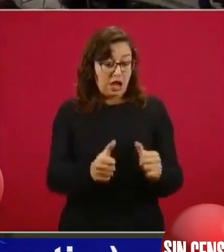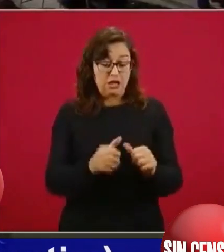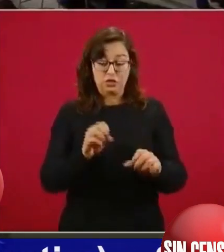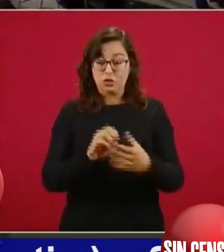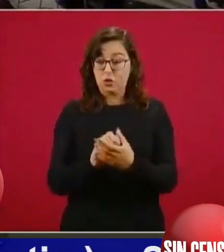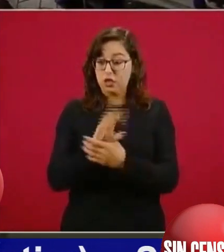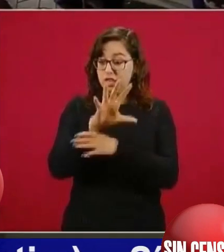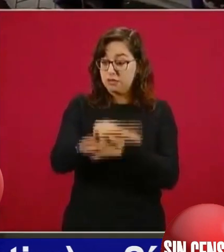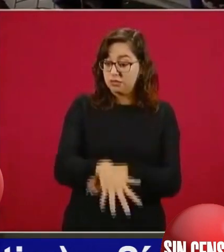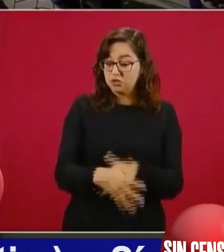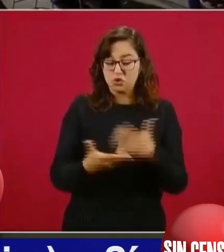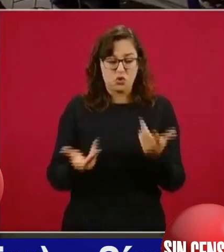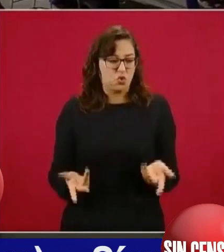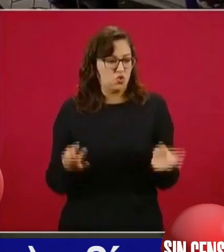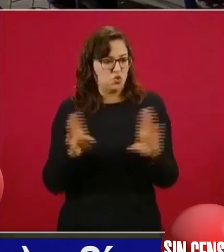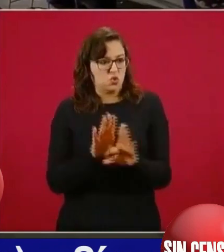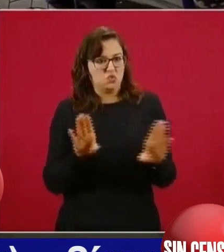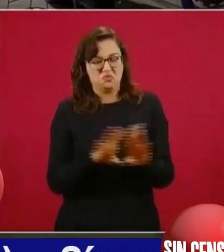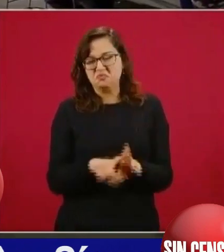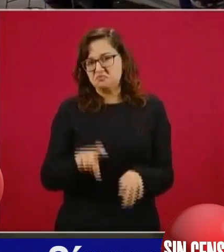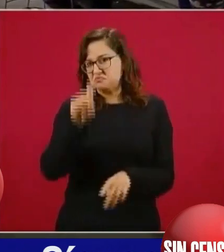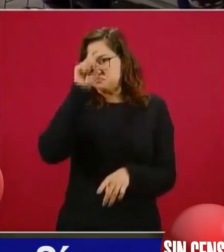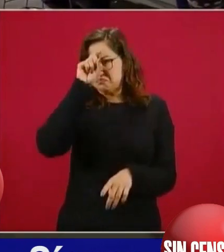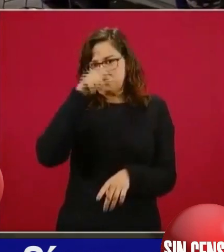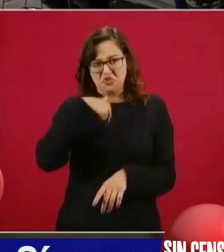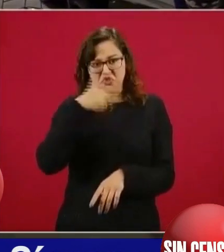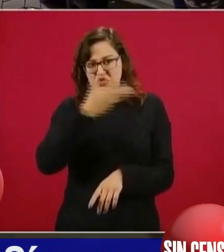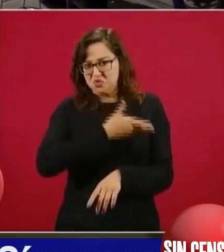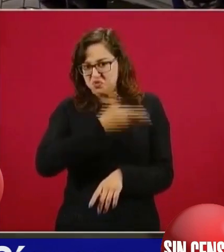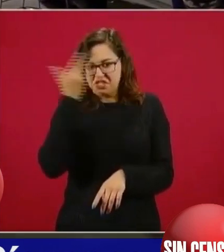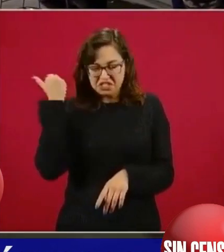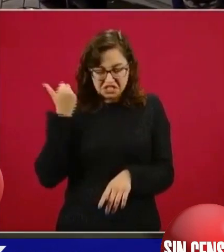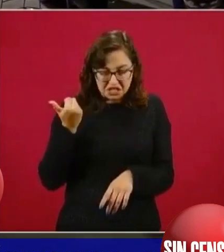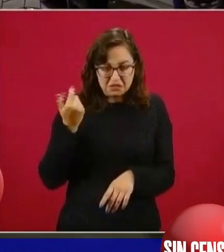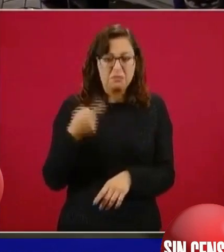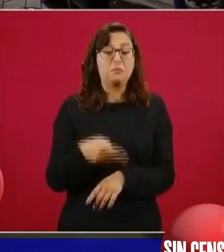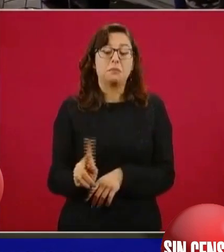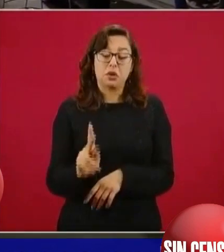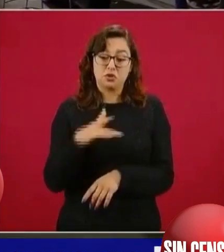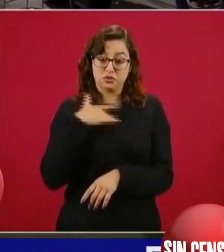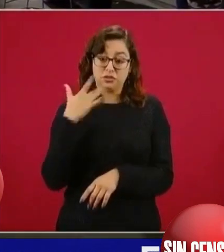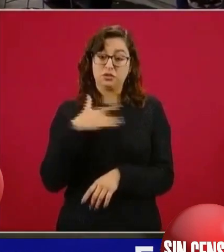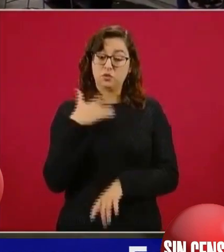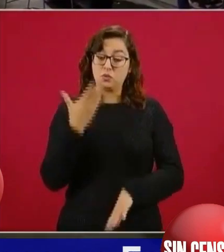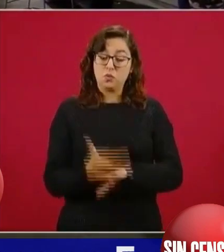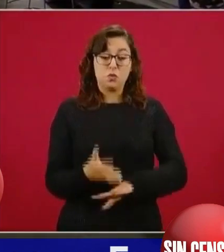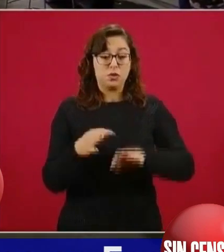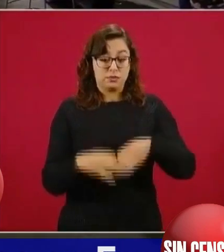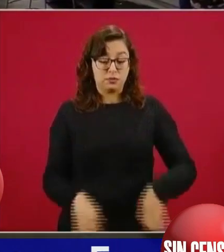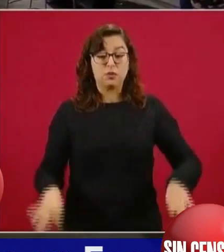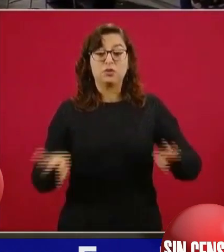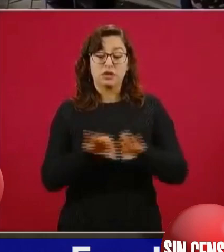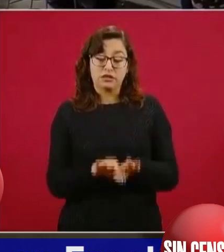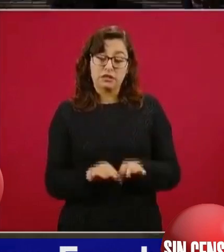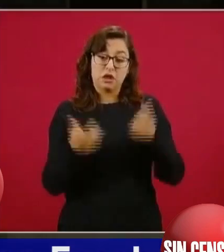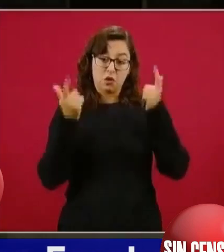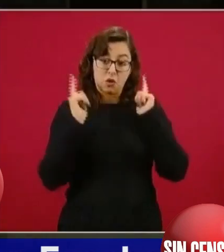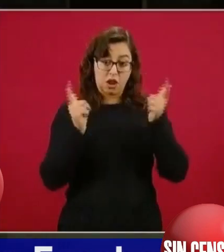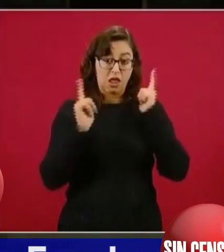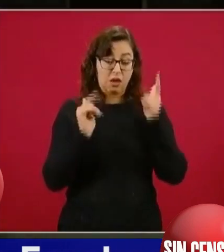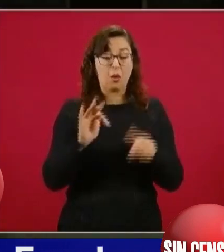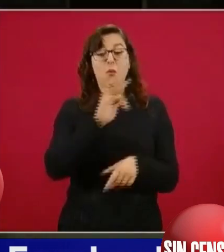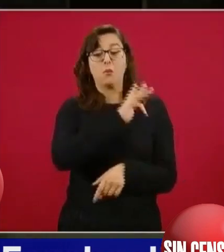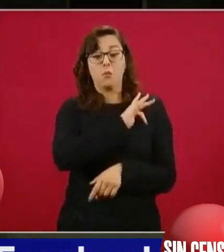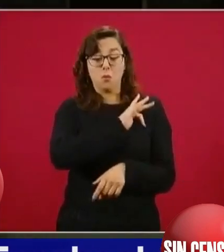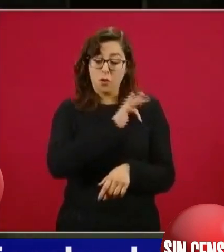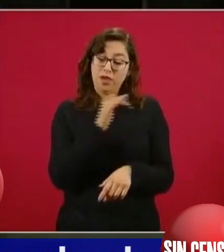inversión o cómo se maneje ese criterio, pero nos parece importante que pudiera explicarse